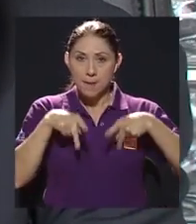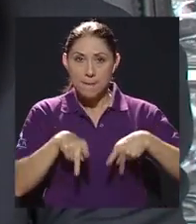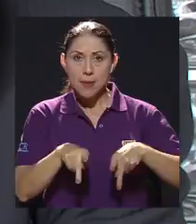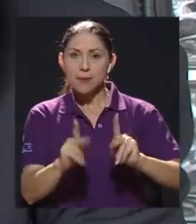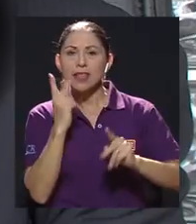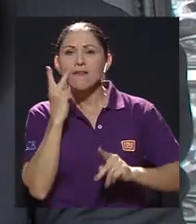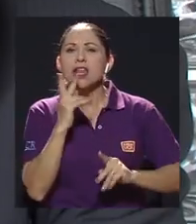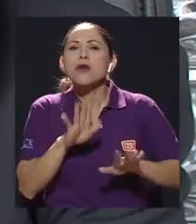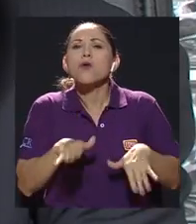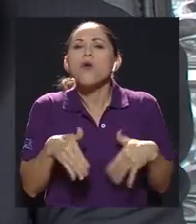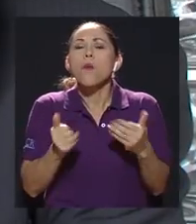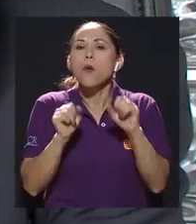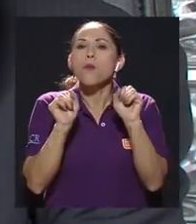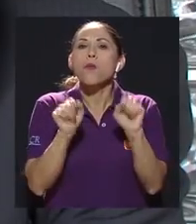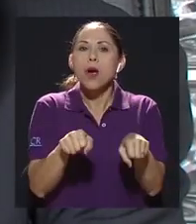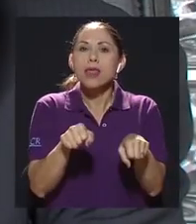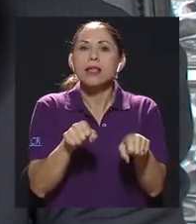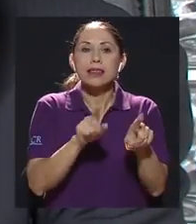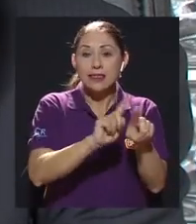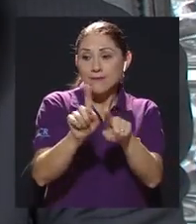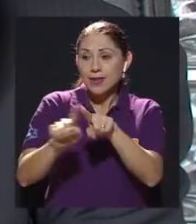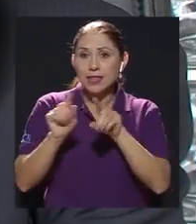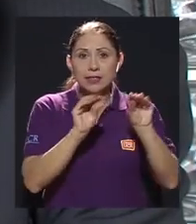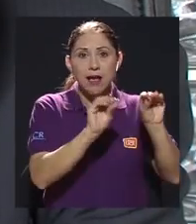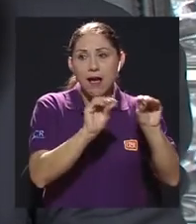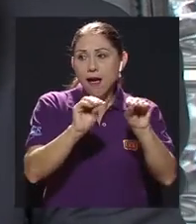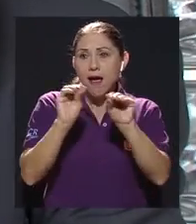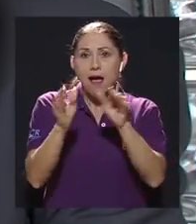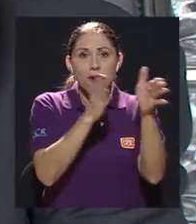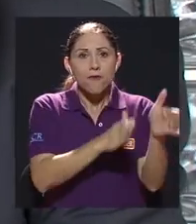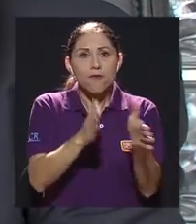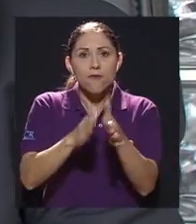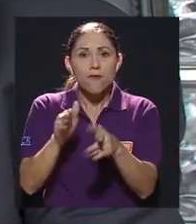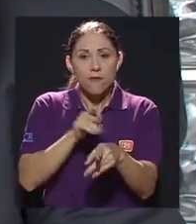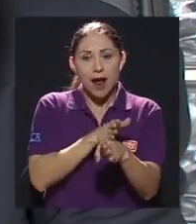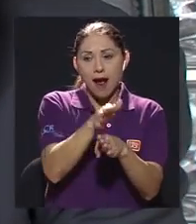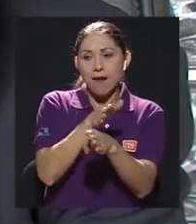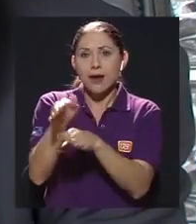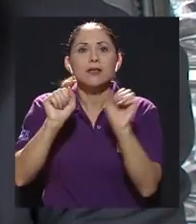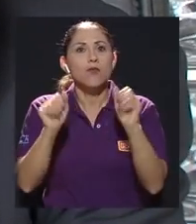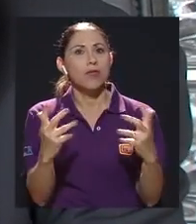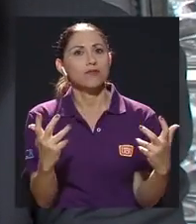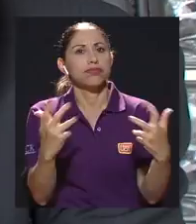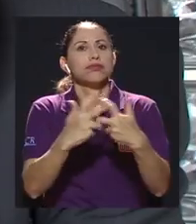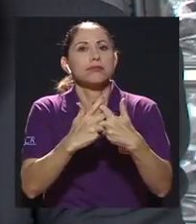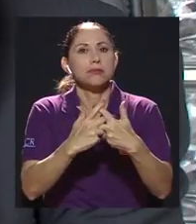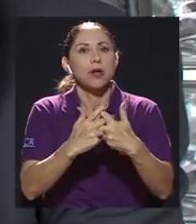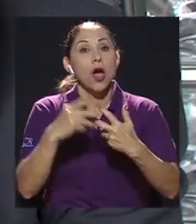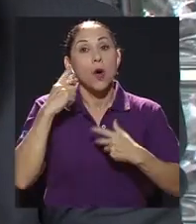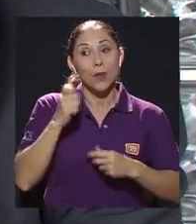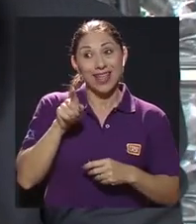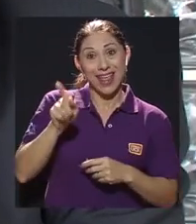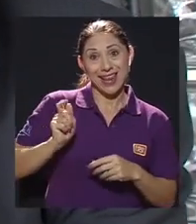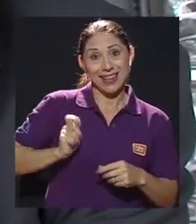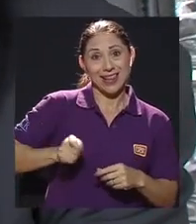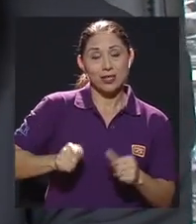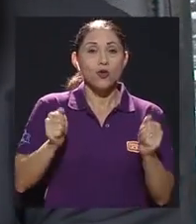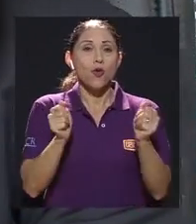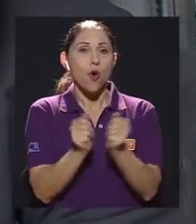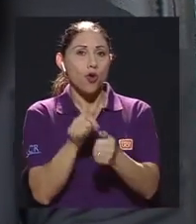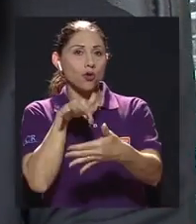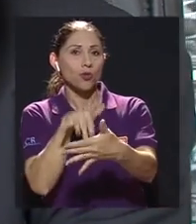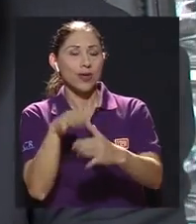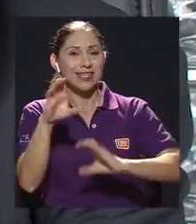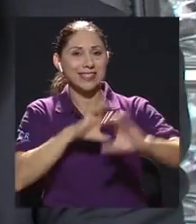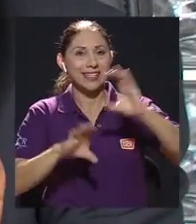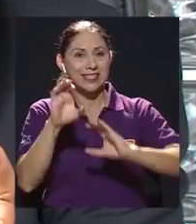también cómo se pueden complementar formaciones, porque el derecho está acompañado en este caso de los estudios de ciencia política y